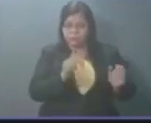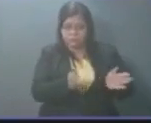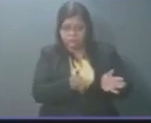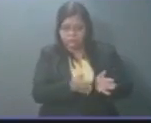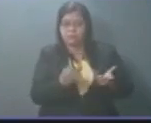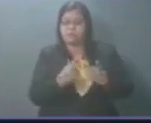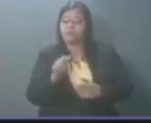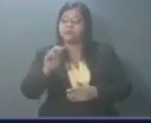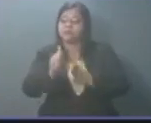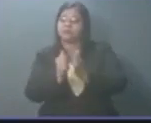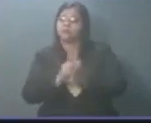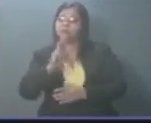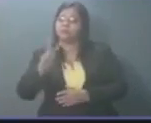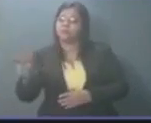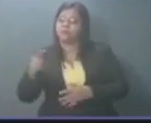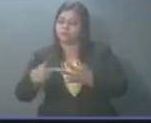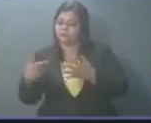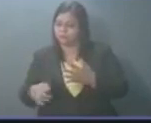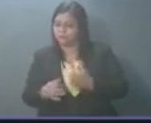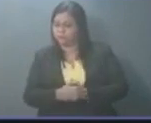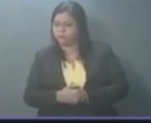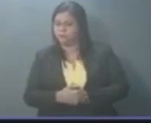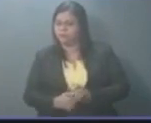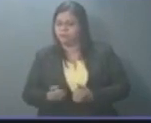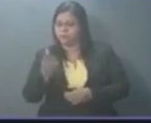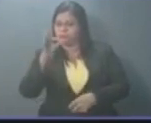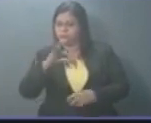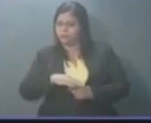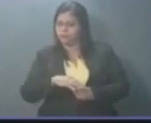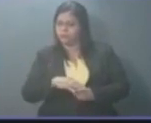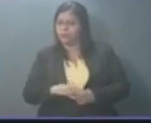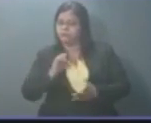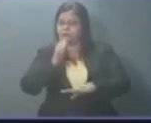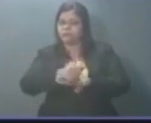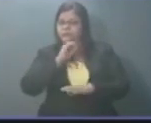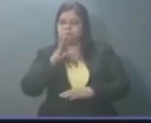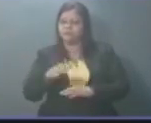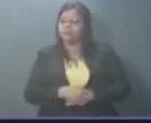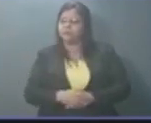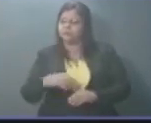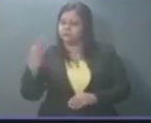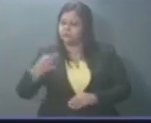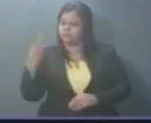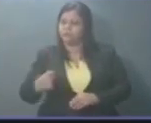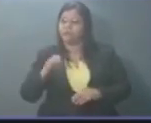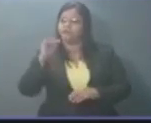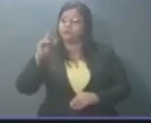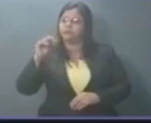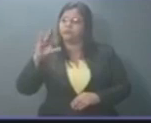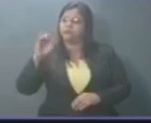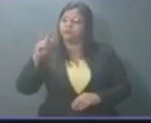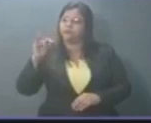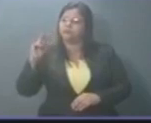artículo 22 de esta ley que se va a votar en breves momentos establece que se le tiene que dar un incentivo